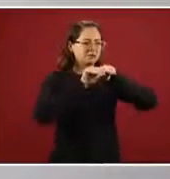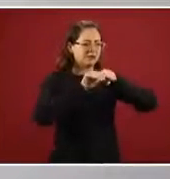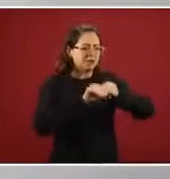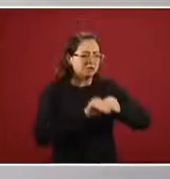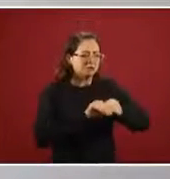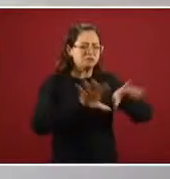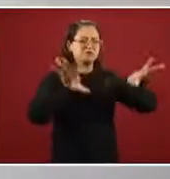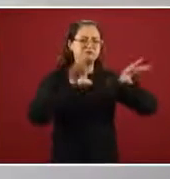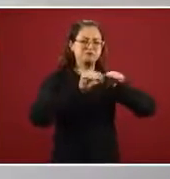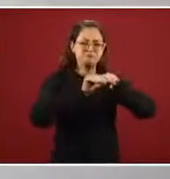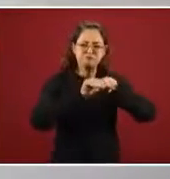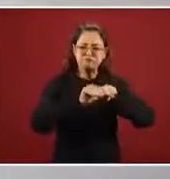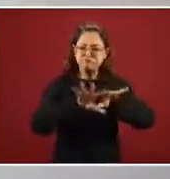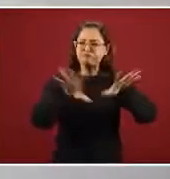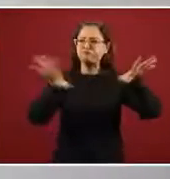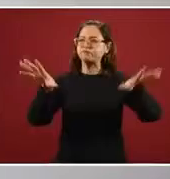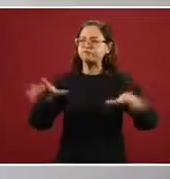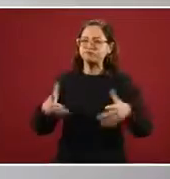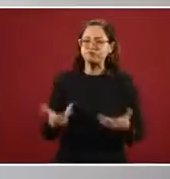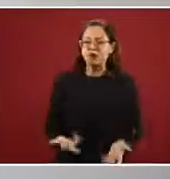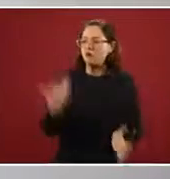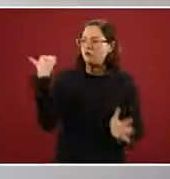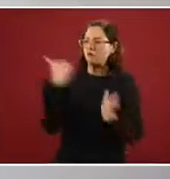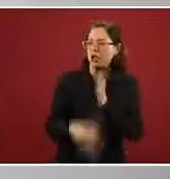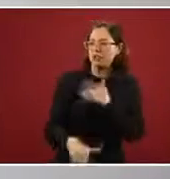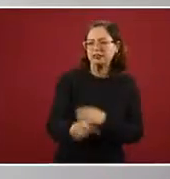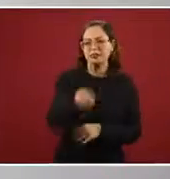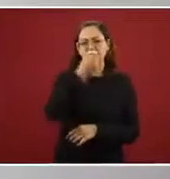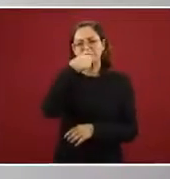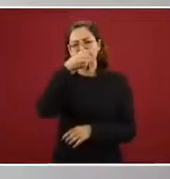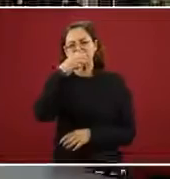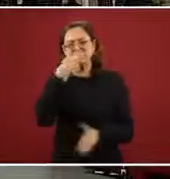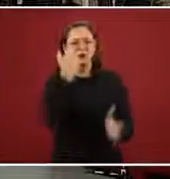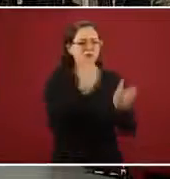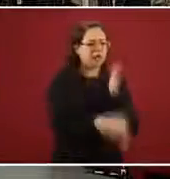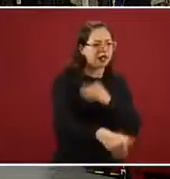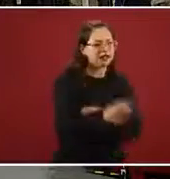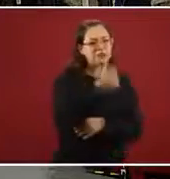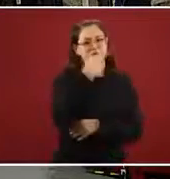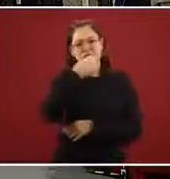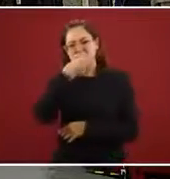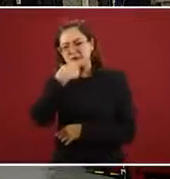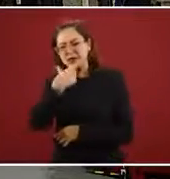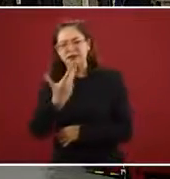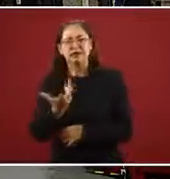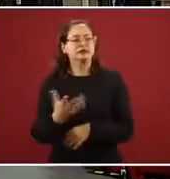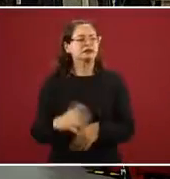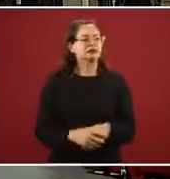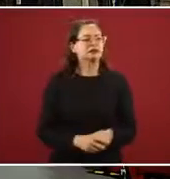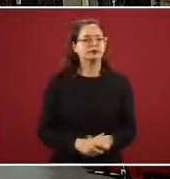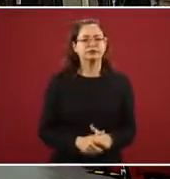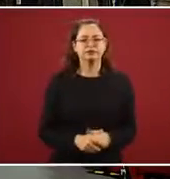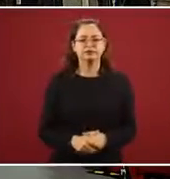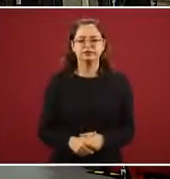hablar de desabasto, de falta de